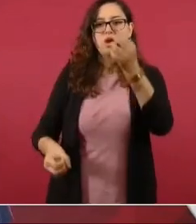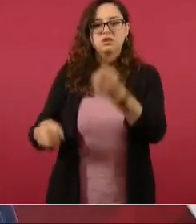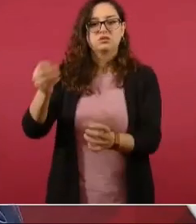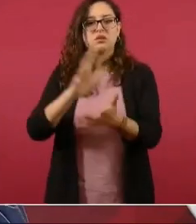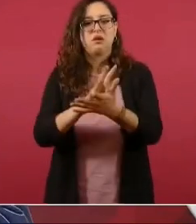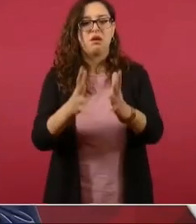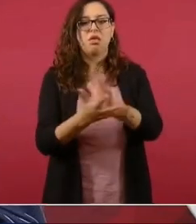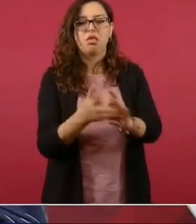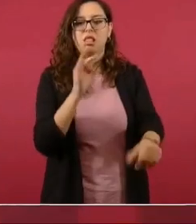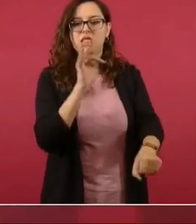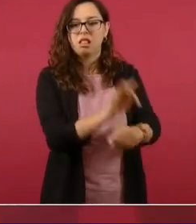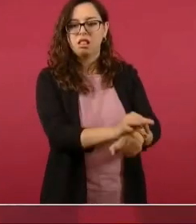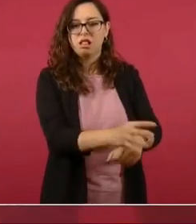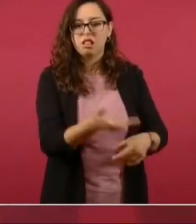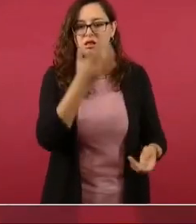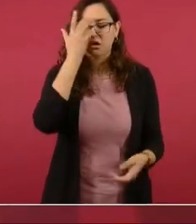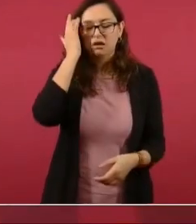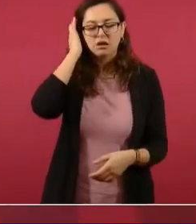Entonces,